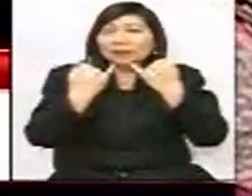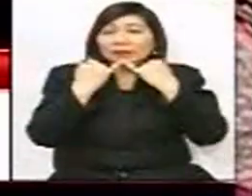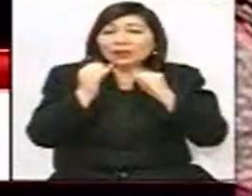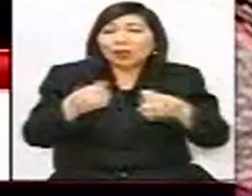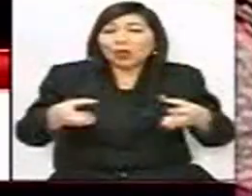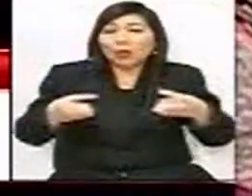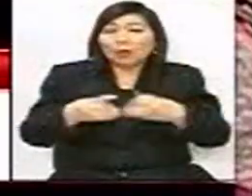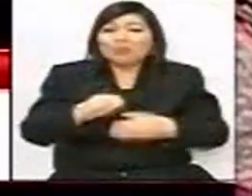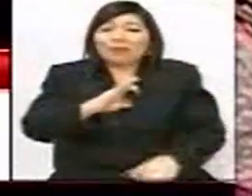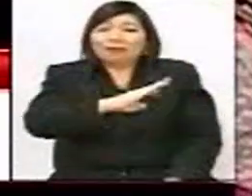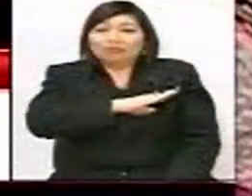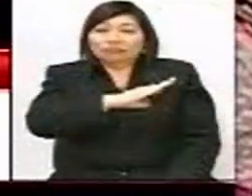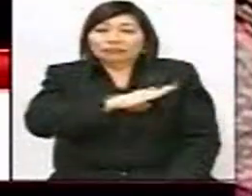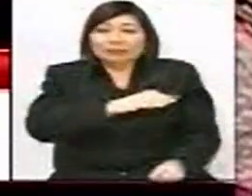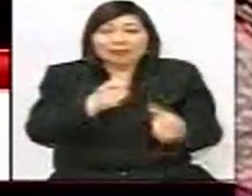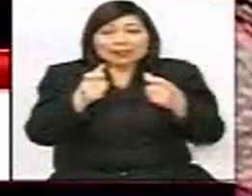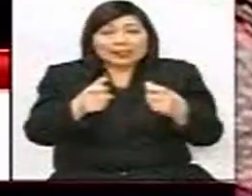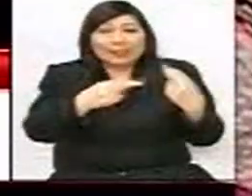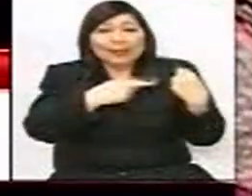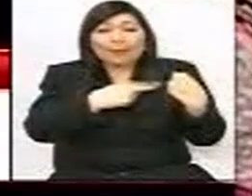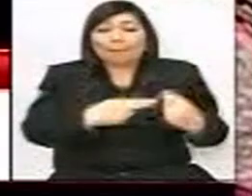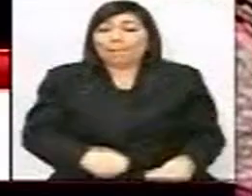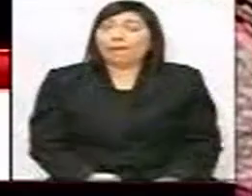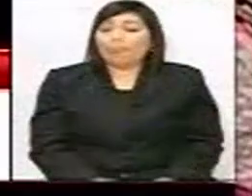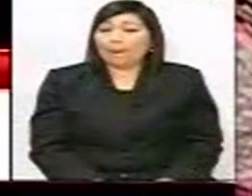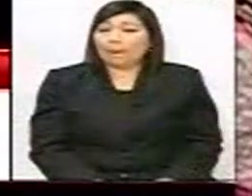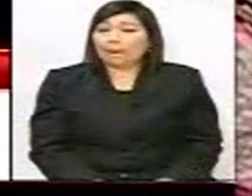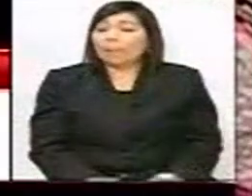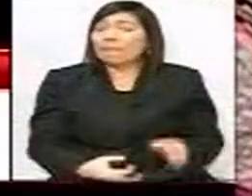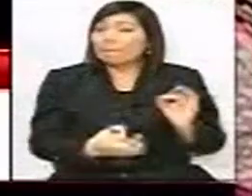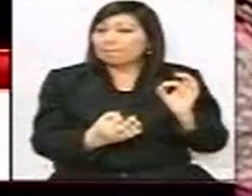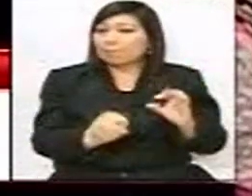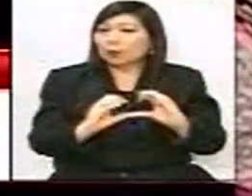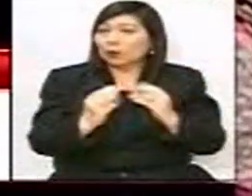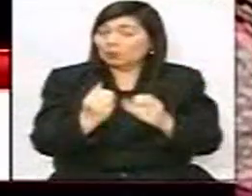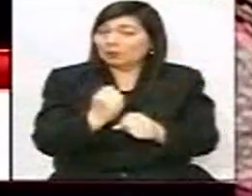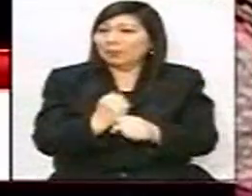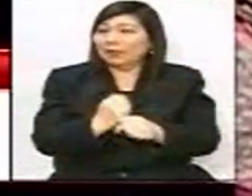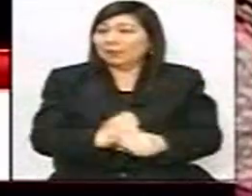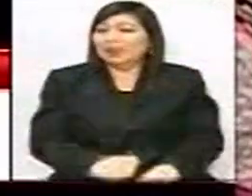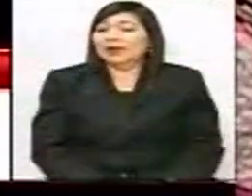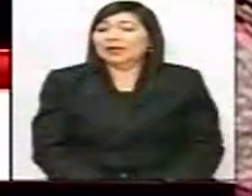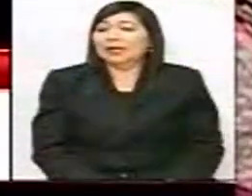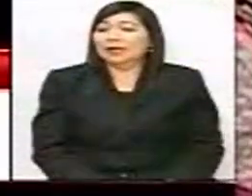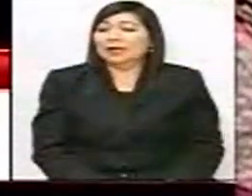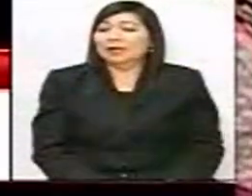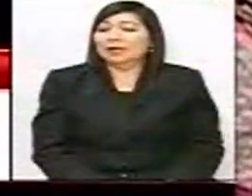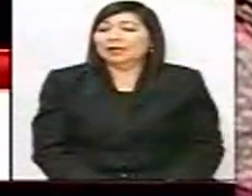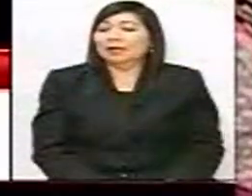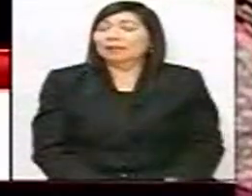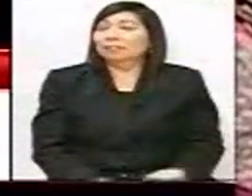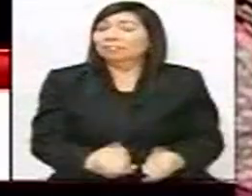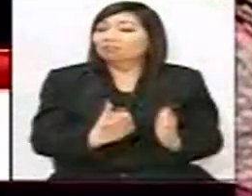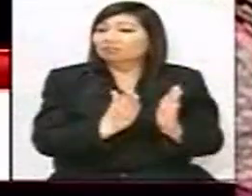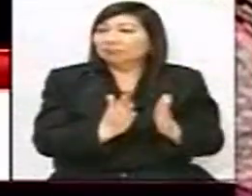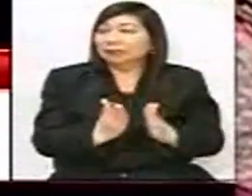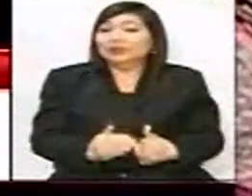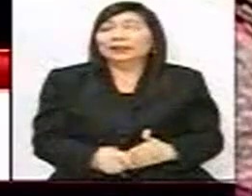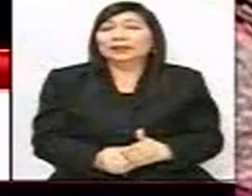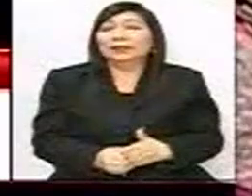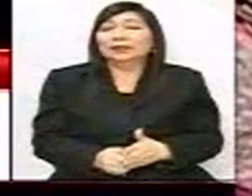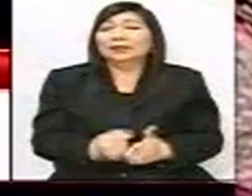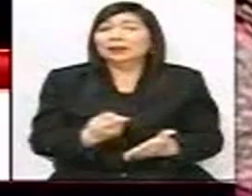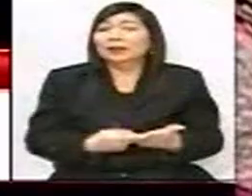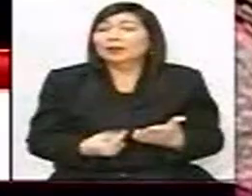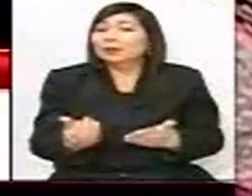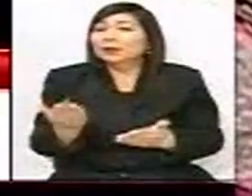la Comisión de Fiscalización. Yo presidí este grupo de trabajo y determiné que en efecto se